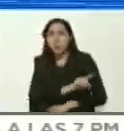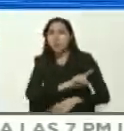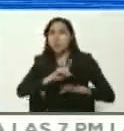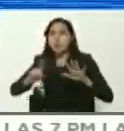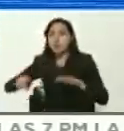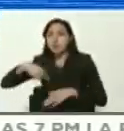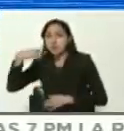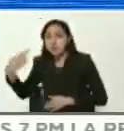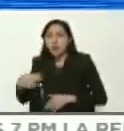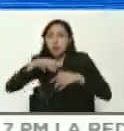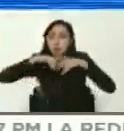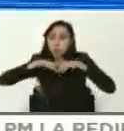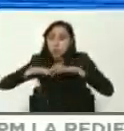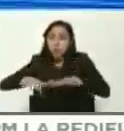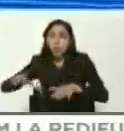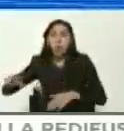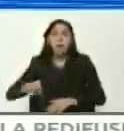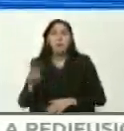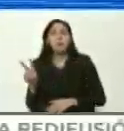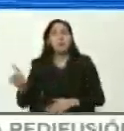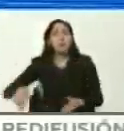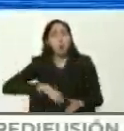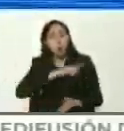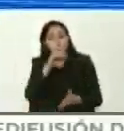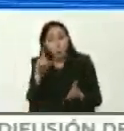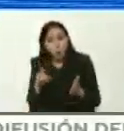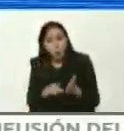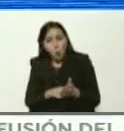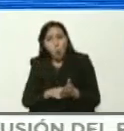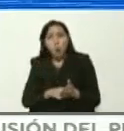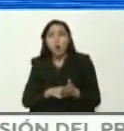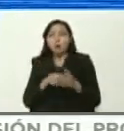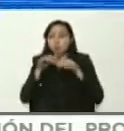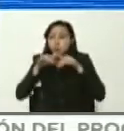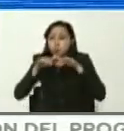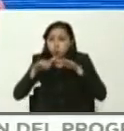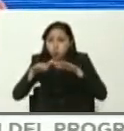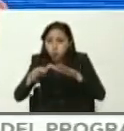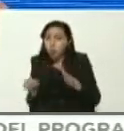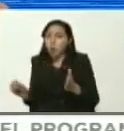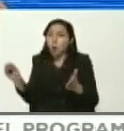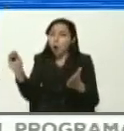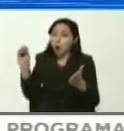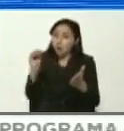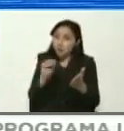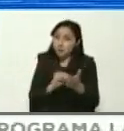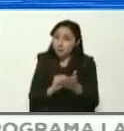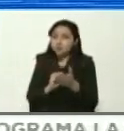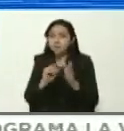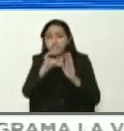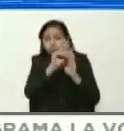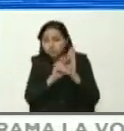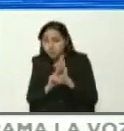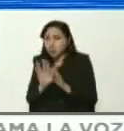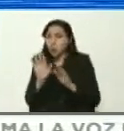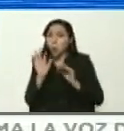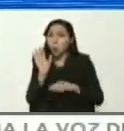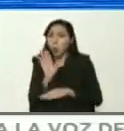un despliegue por todo el país. Vamos a retomar el despliegue con todas las medidas de